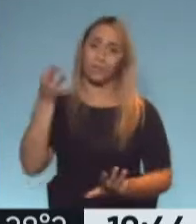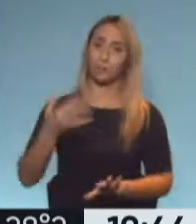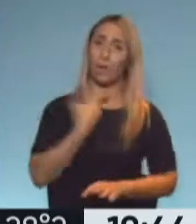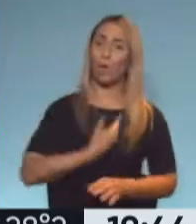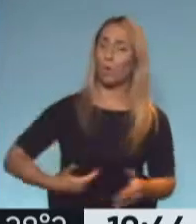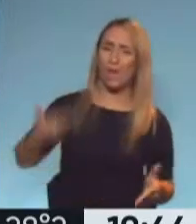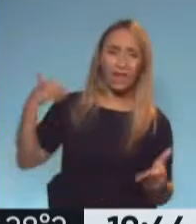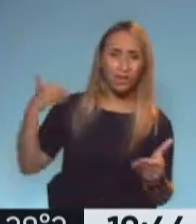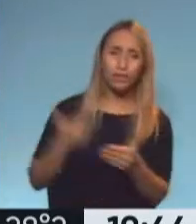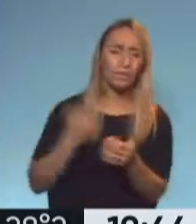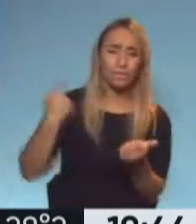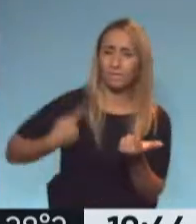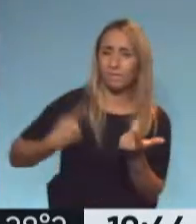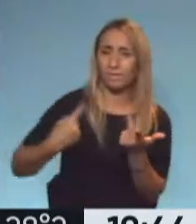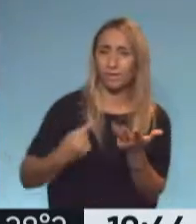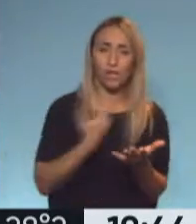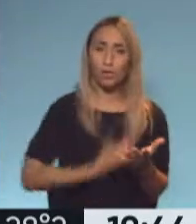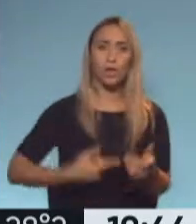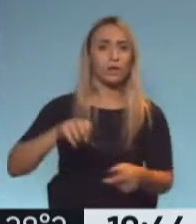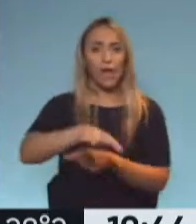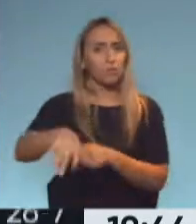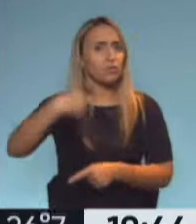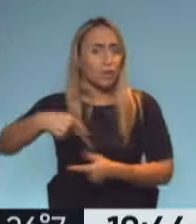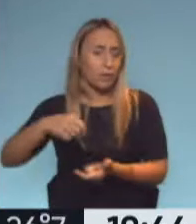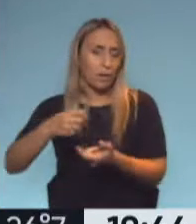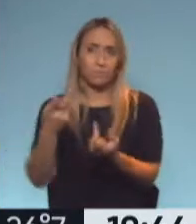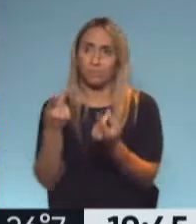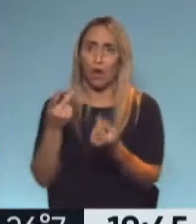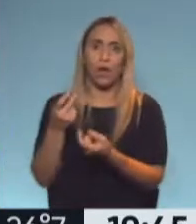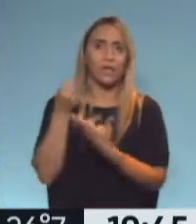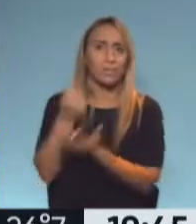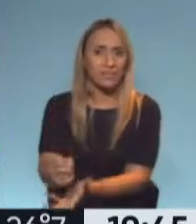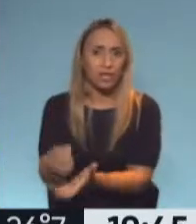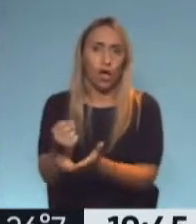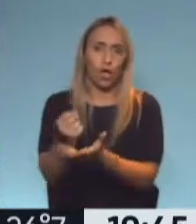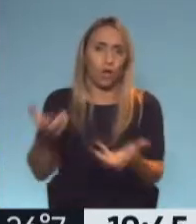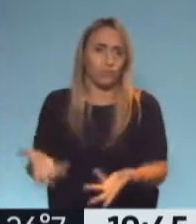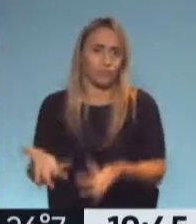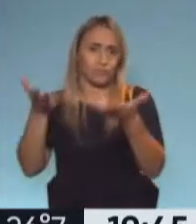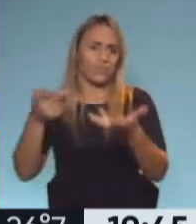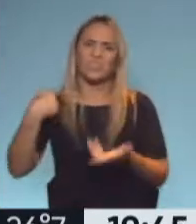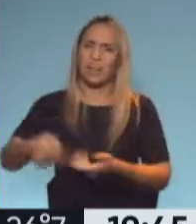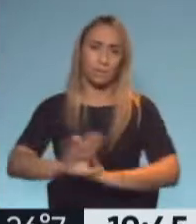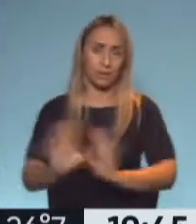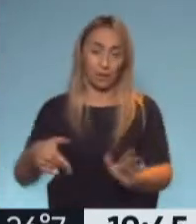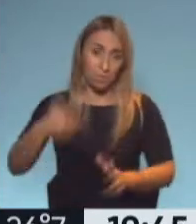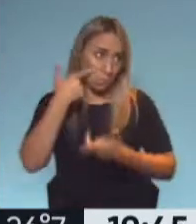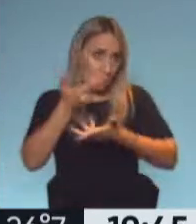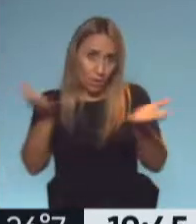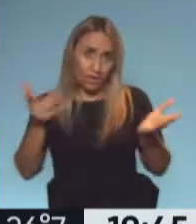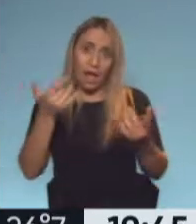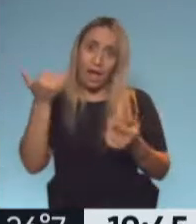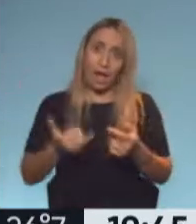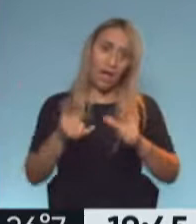crecido en producción, ha crecido en inversiones, y ahora lo está demostrando con cifras récords en términos de